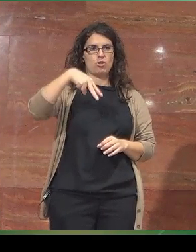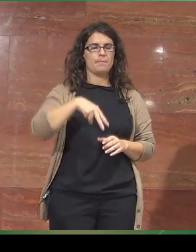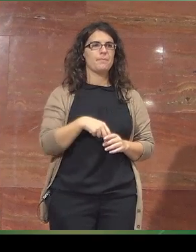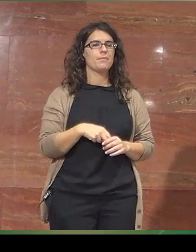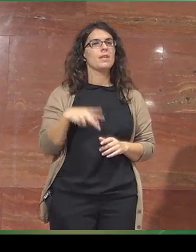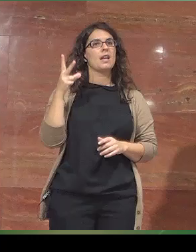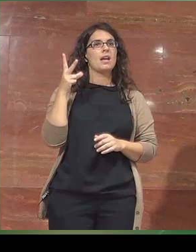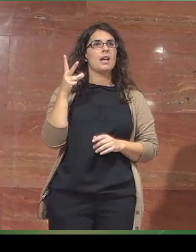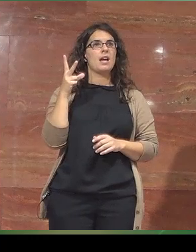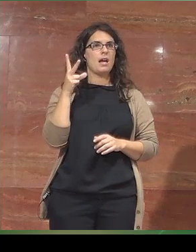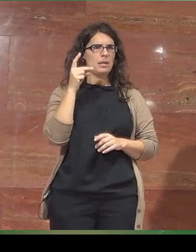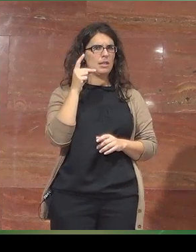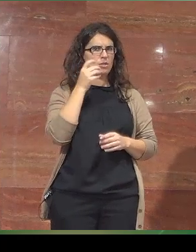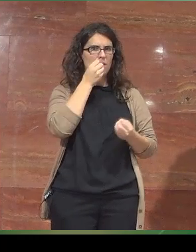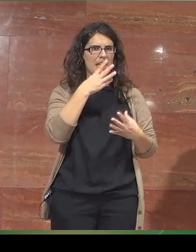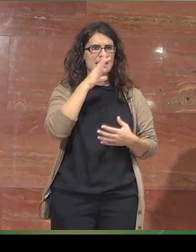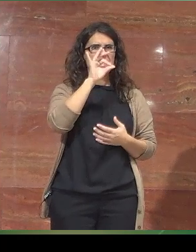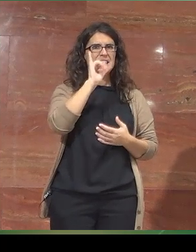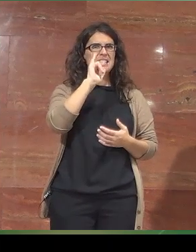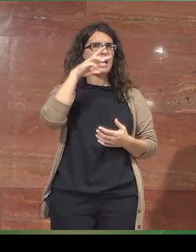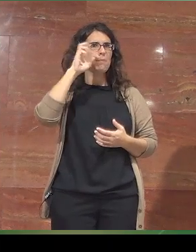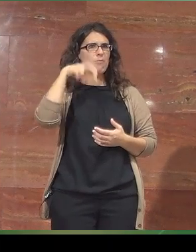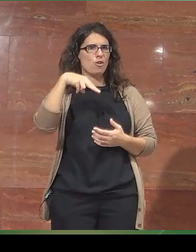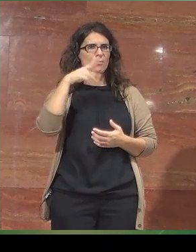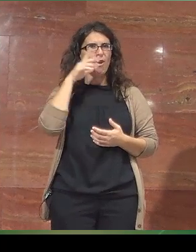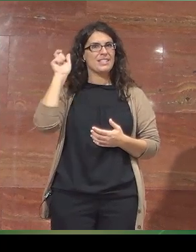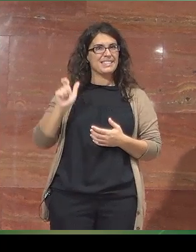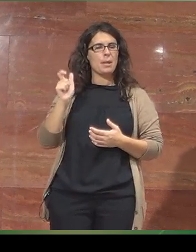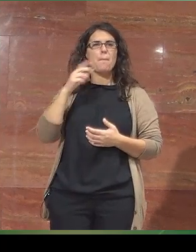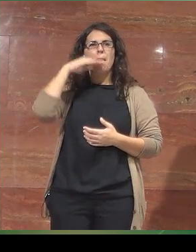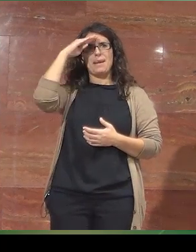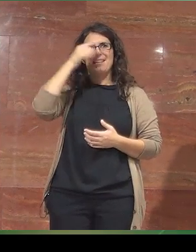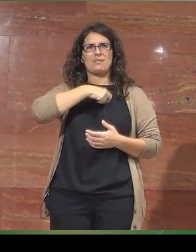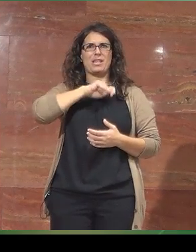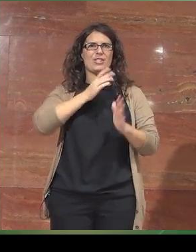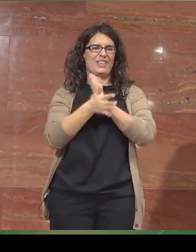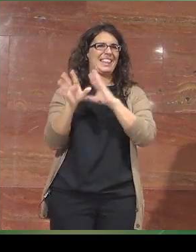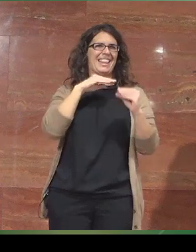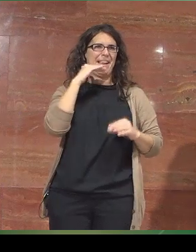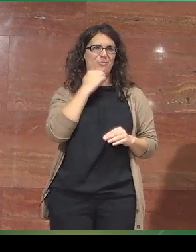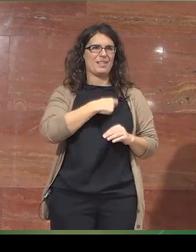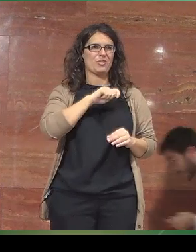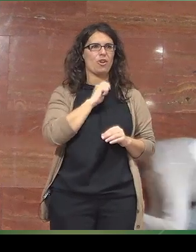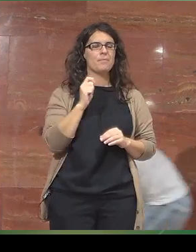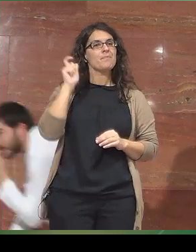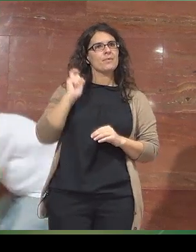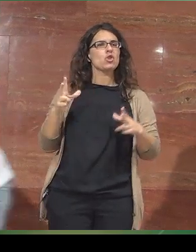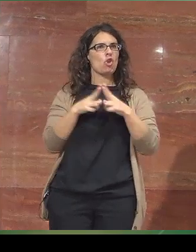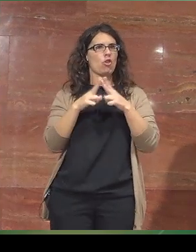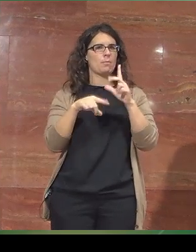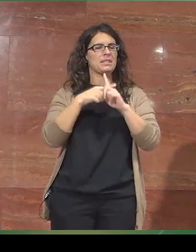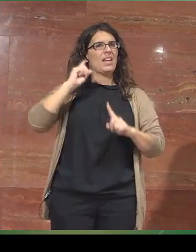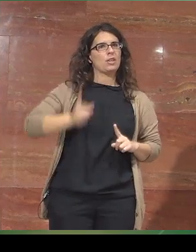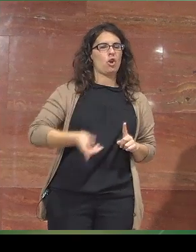Su apellido está bien con acento porque es de padre español y entiende un poquito de español. Richard Simon es socio y director